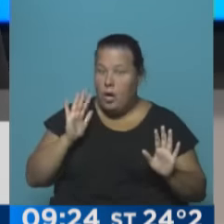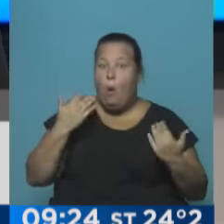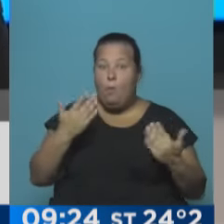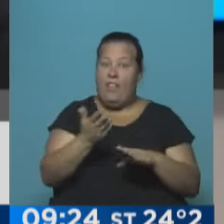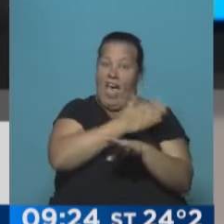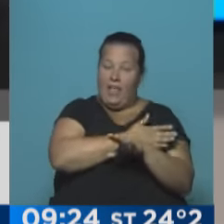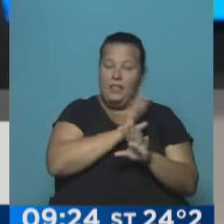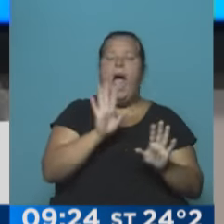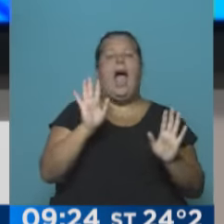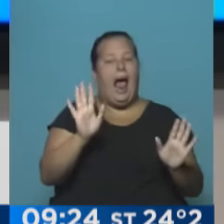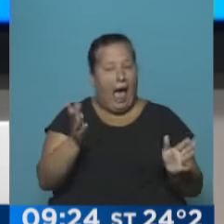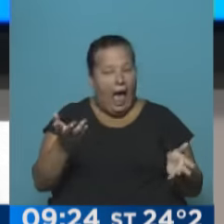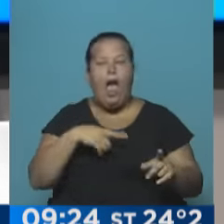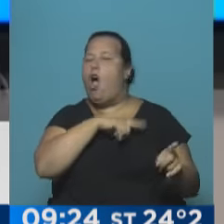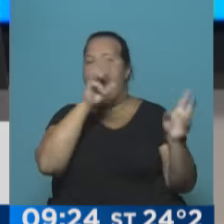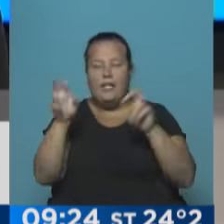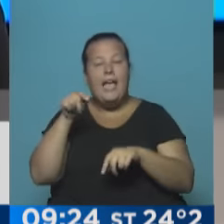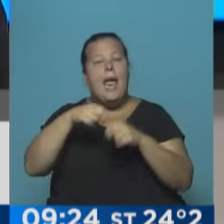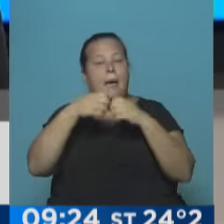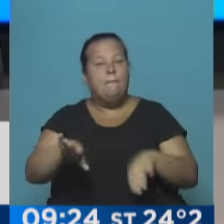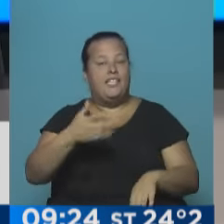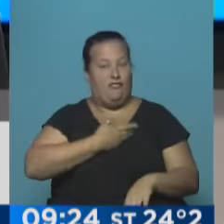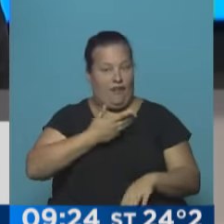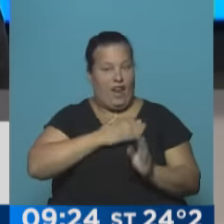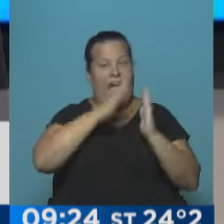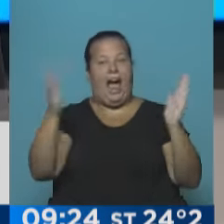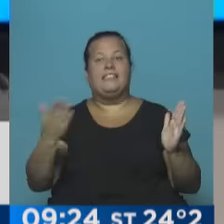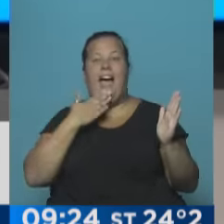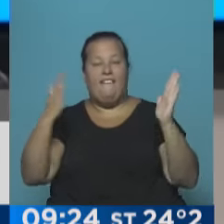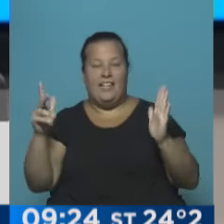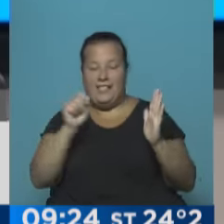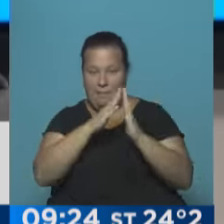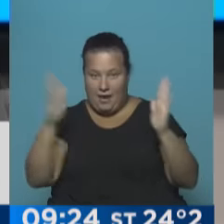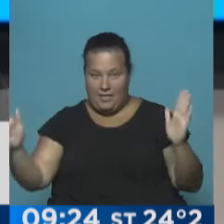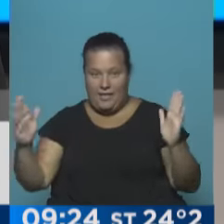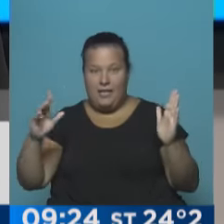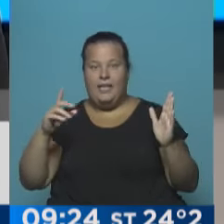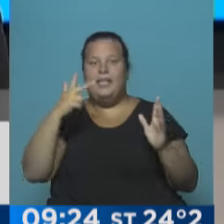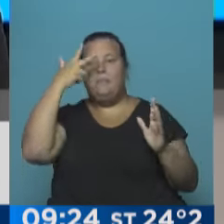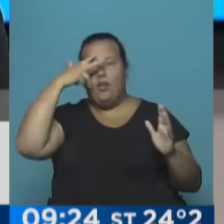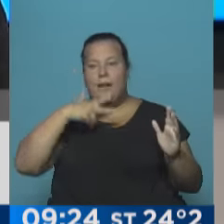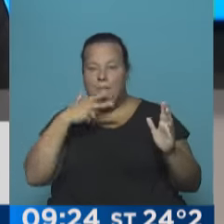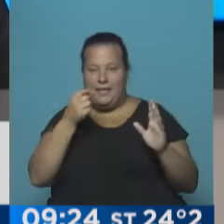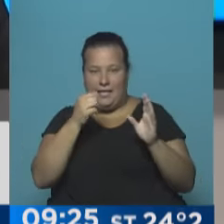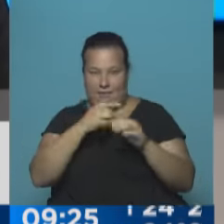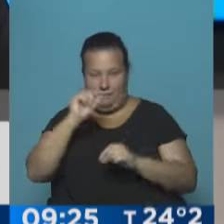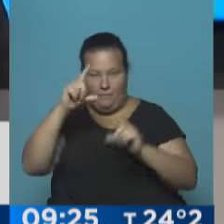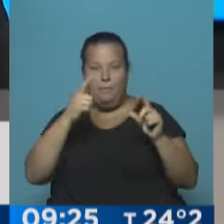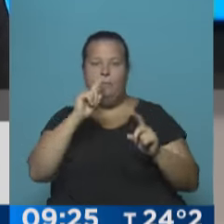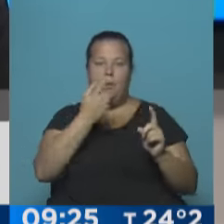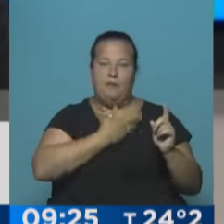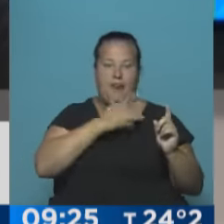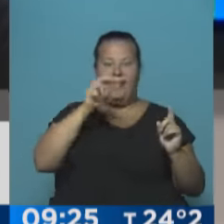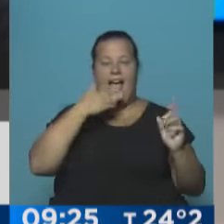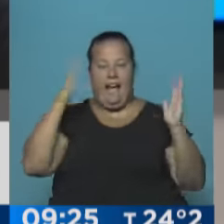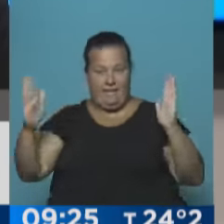puede ser antes de porque esto el otro tema esto rige de febrero a abril es un es un ajuste Tri primero de febrero 30 de